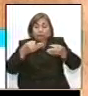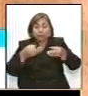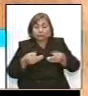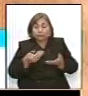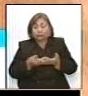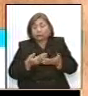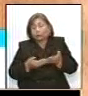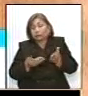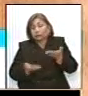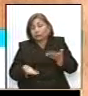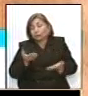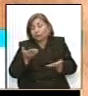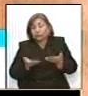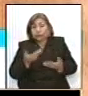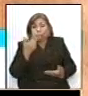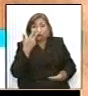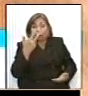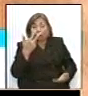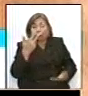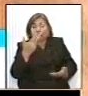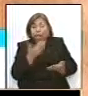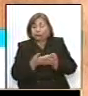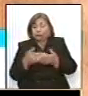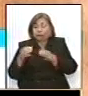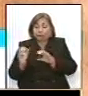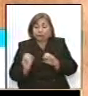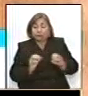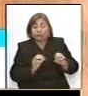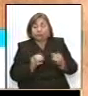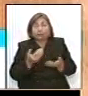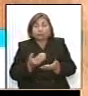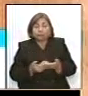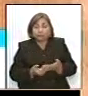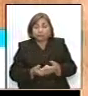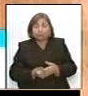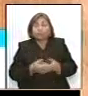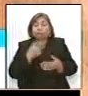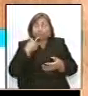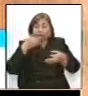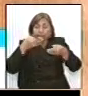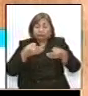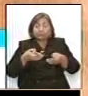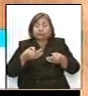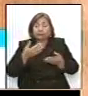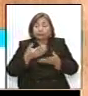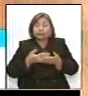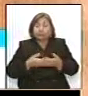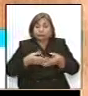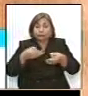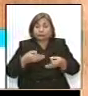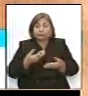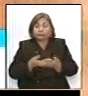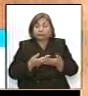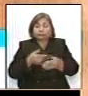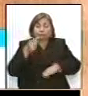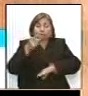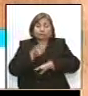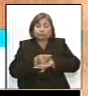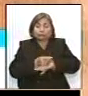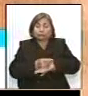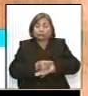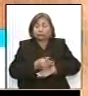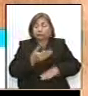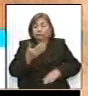menos tres de estas actividades le dan consistencia, obviamente, a la denuncia